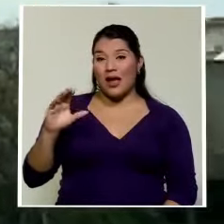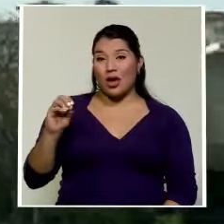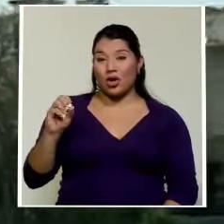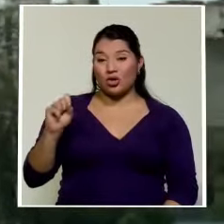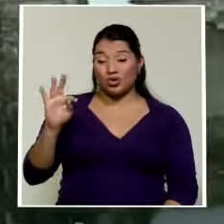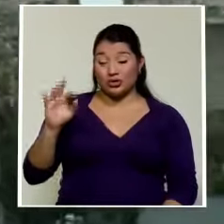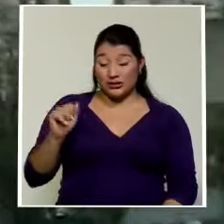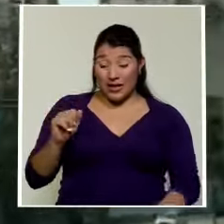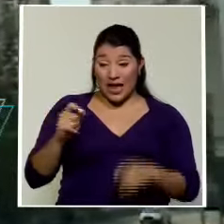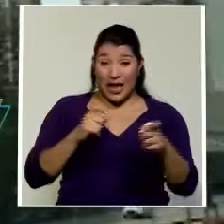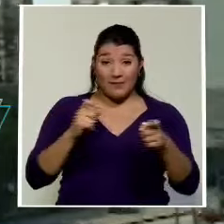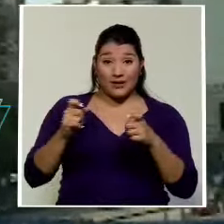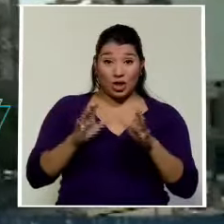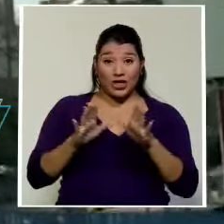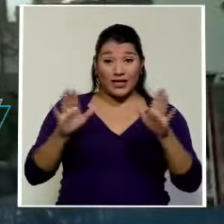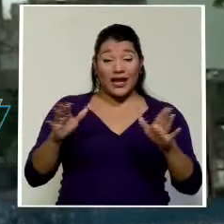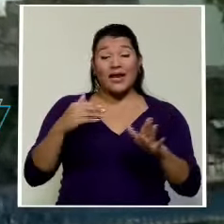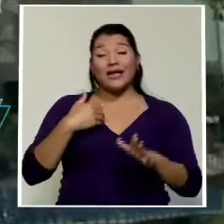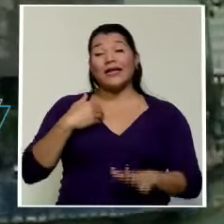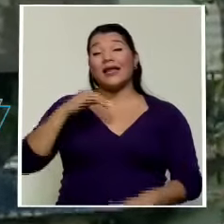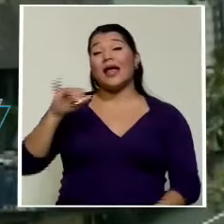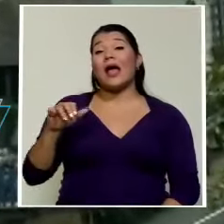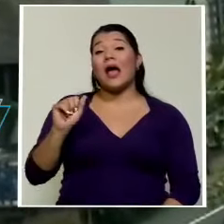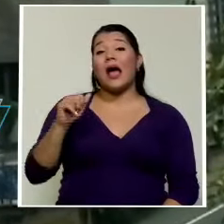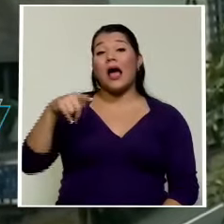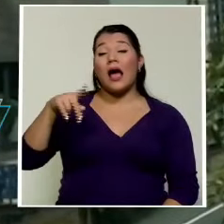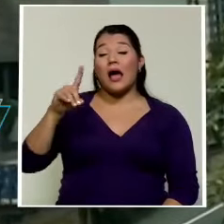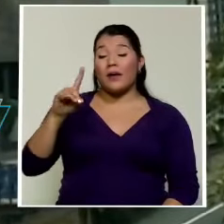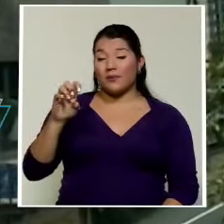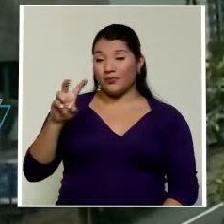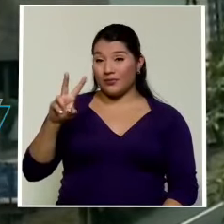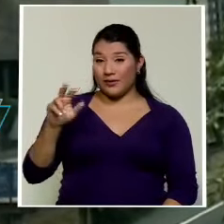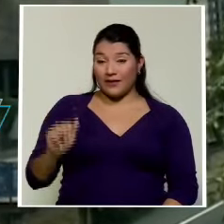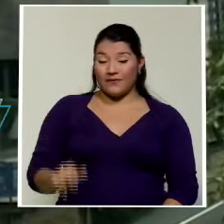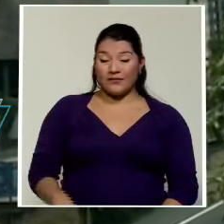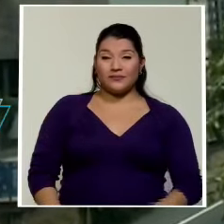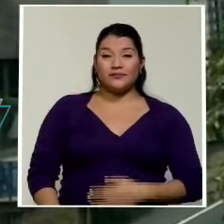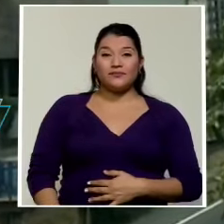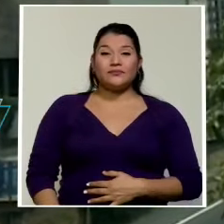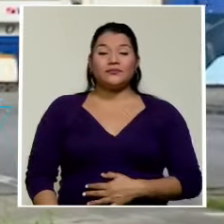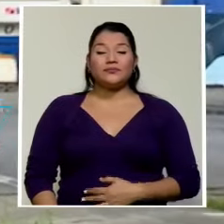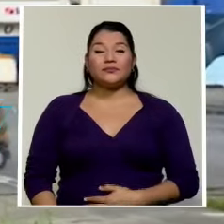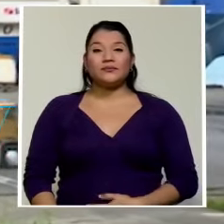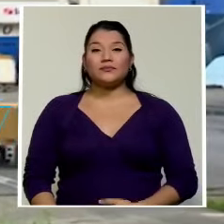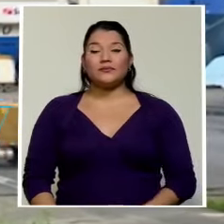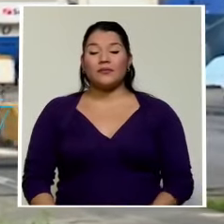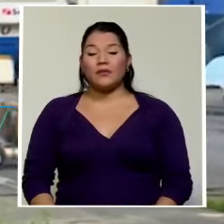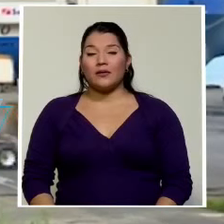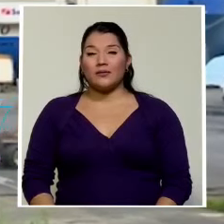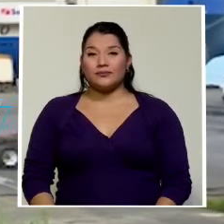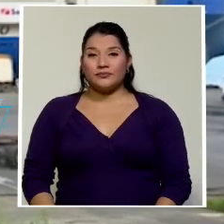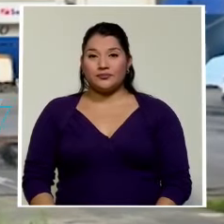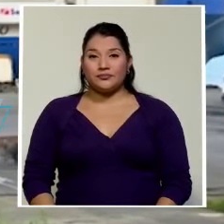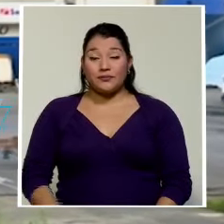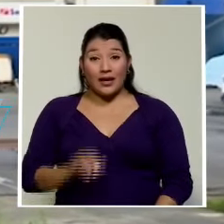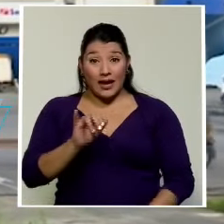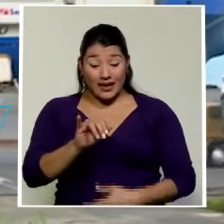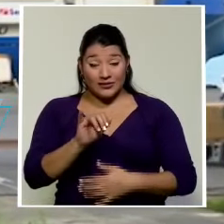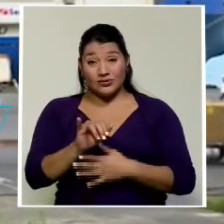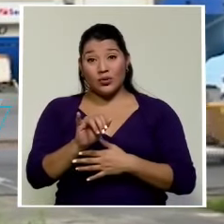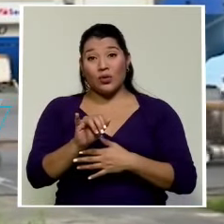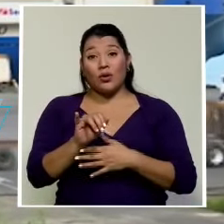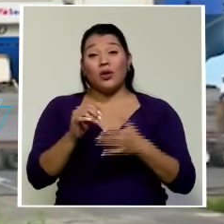de Administración Portuaria y de Desarrollo Económico de la Vertiente Atlántica, conocida por todos como Habdeba. Esto previo